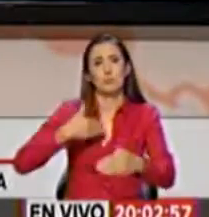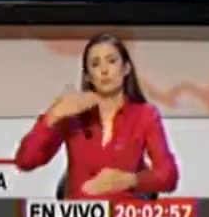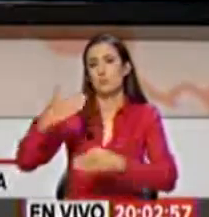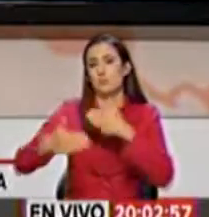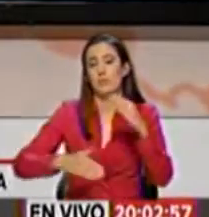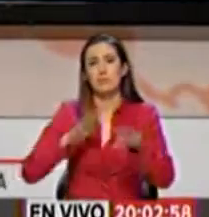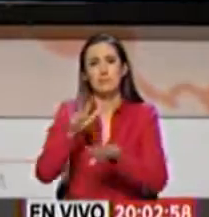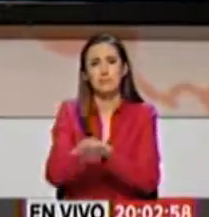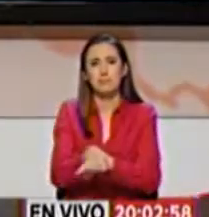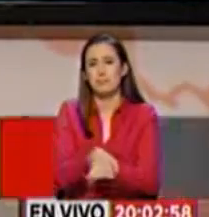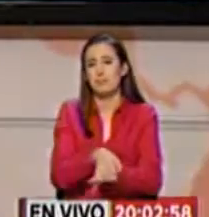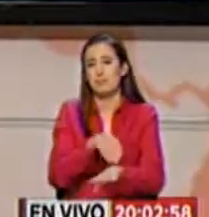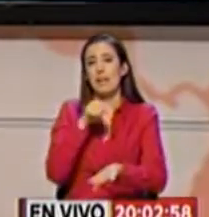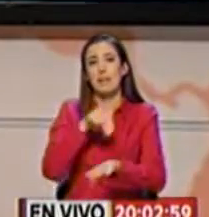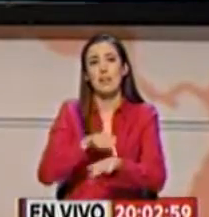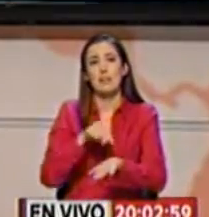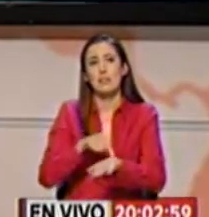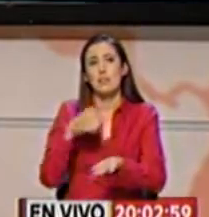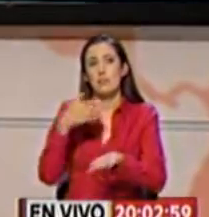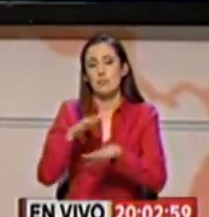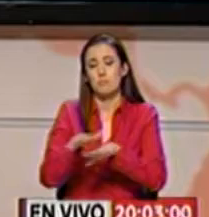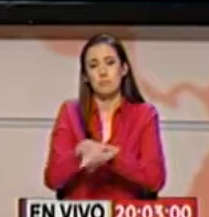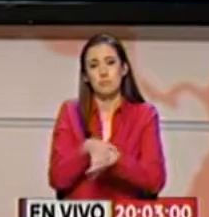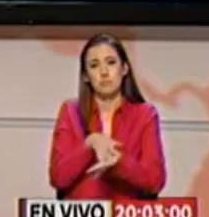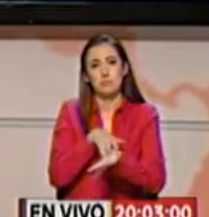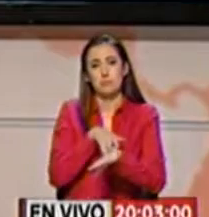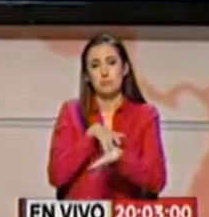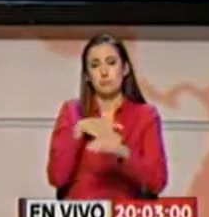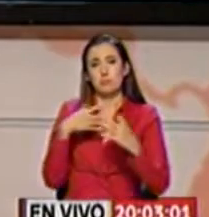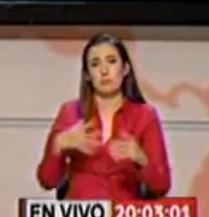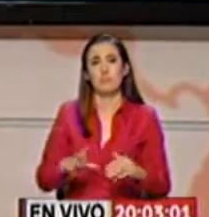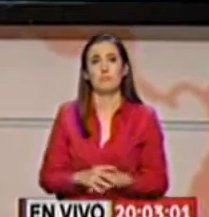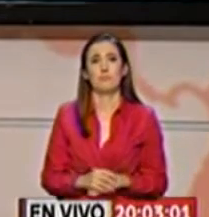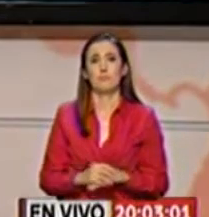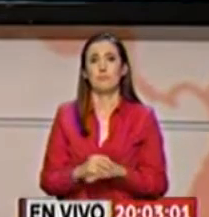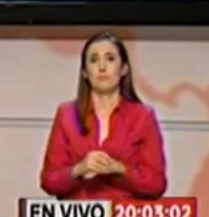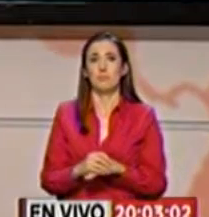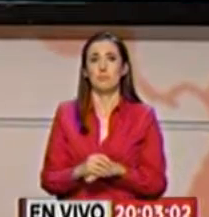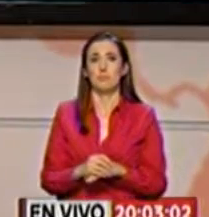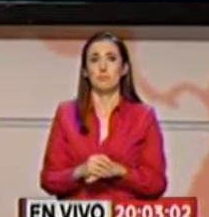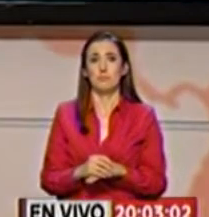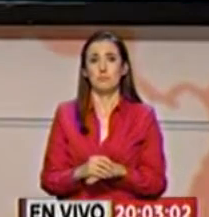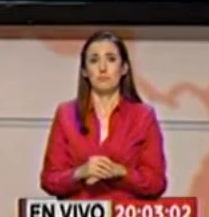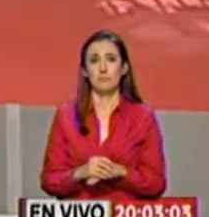dice, que la Corte Constitucional estará integrada en la segunda semana del mes de enero del 2019.